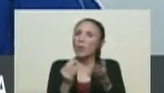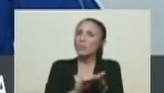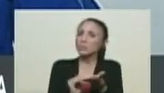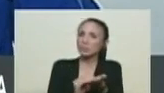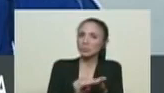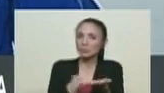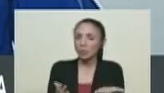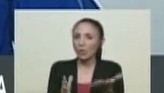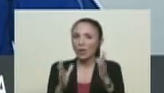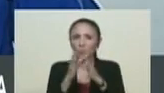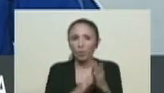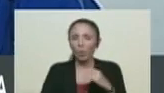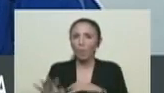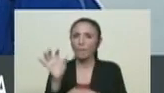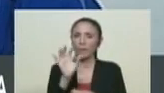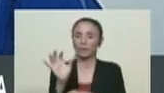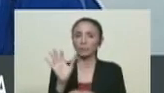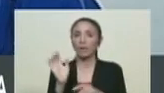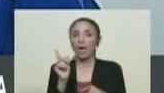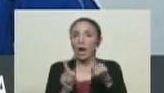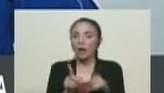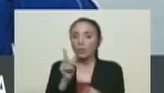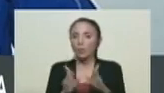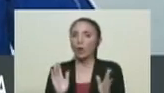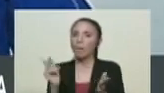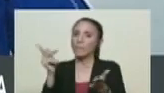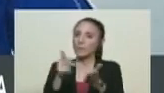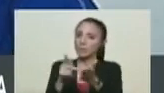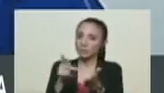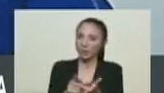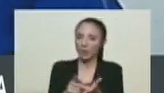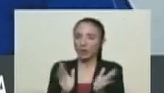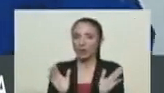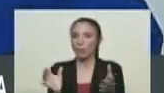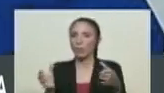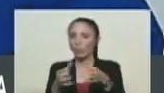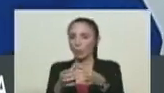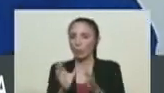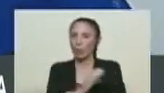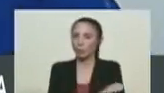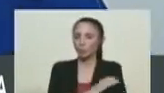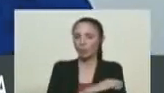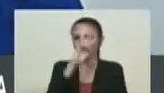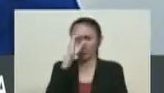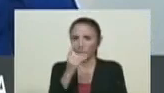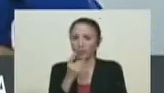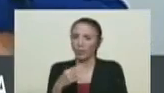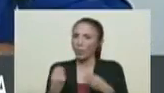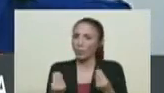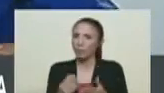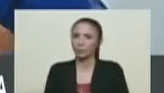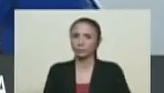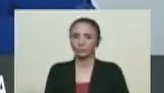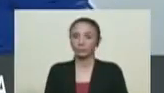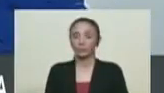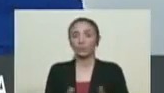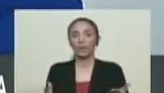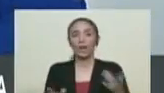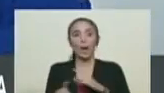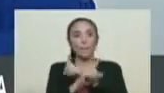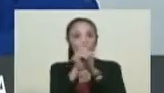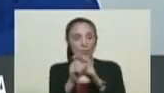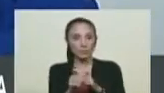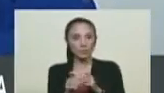población que de alguna forma u otra estaba siendo representada por la delegación opositora en República Dominicana? Muy buena pregunta, porque